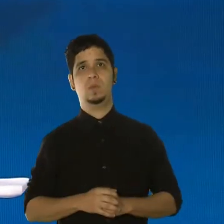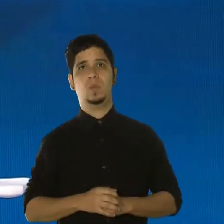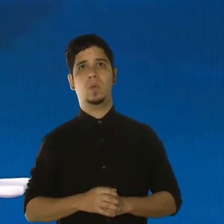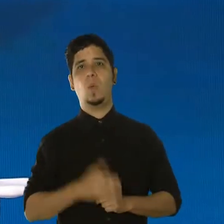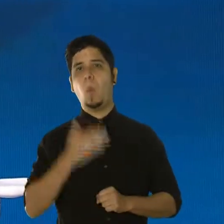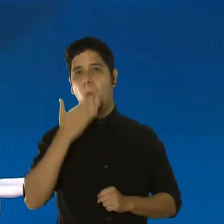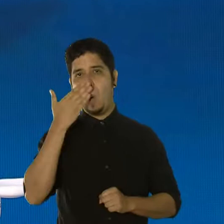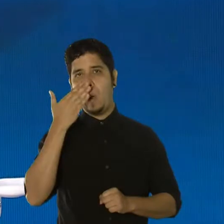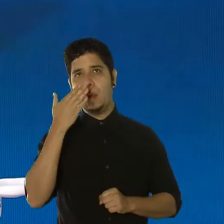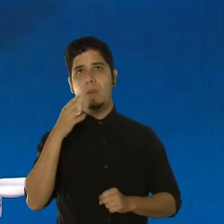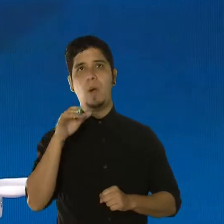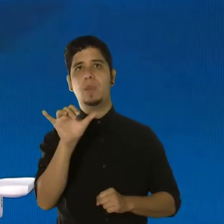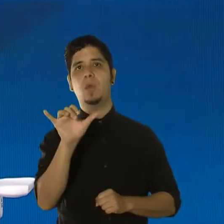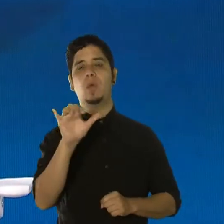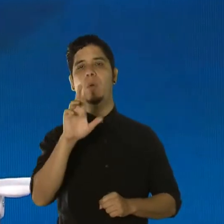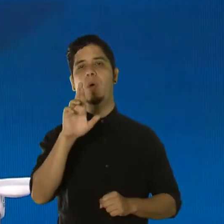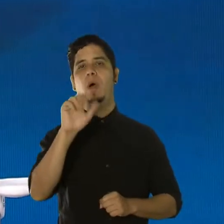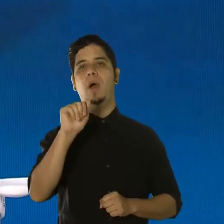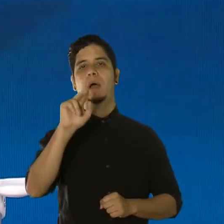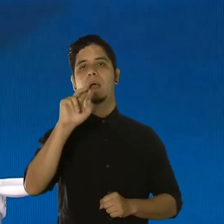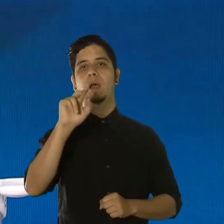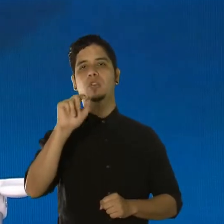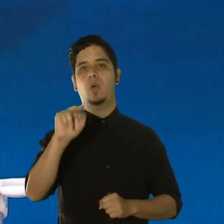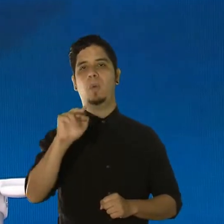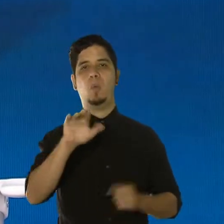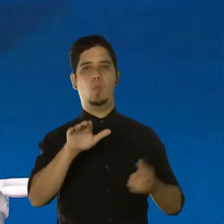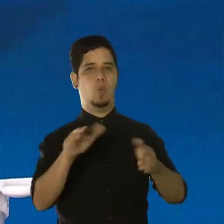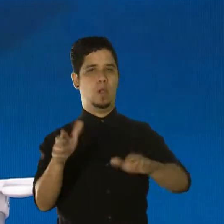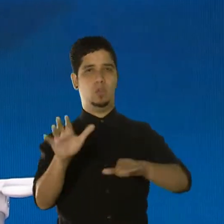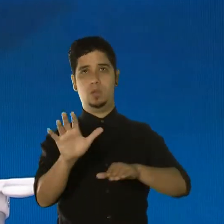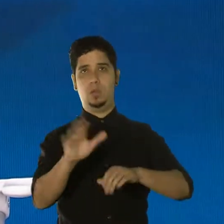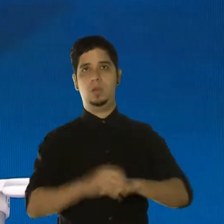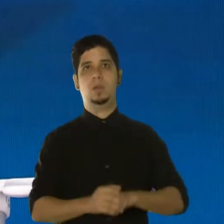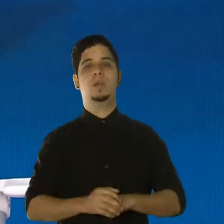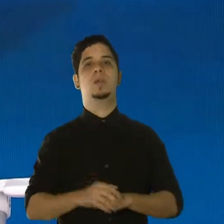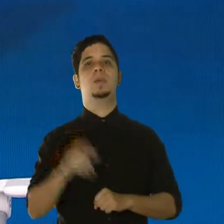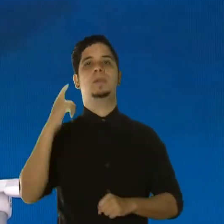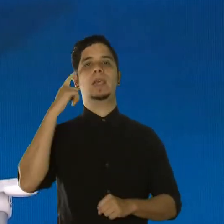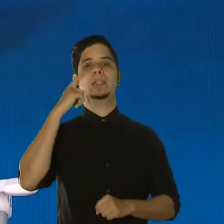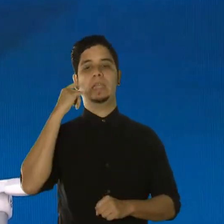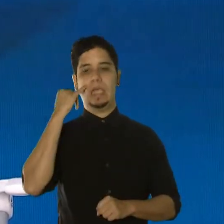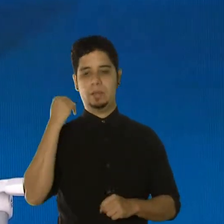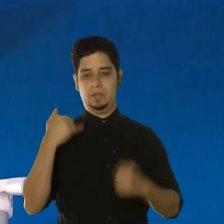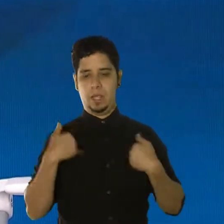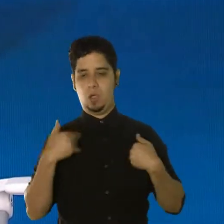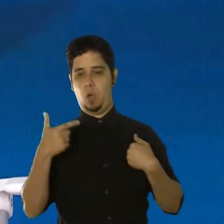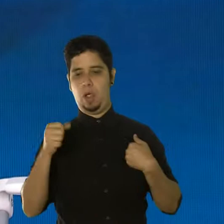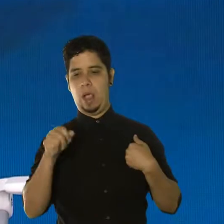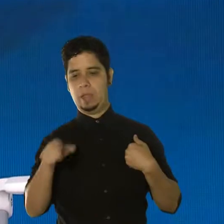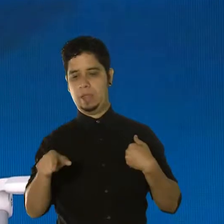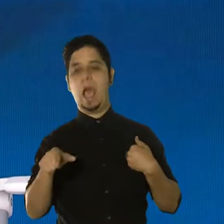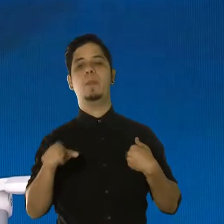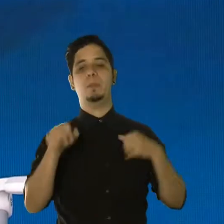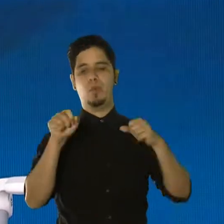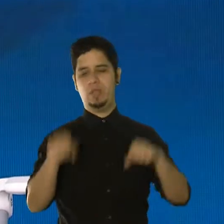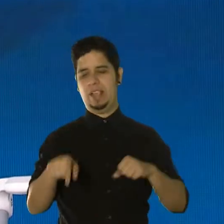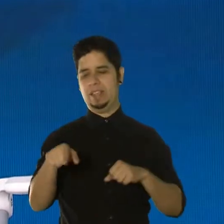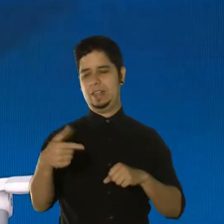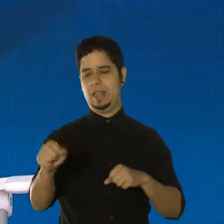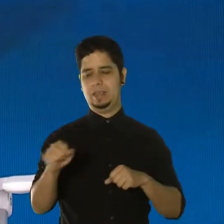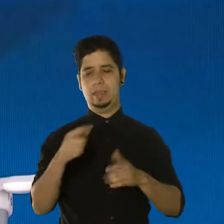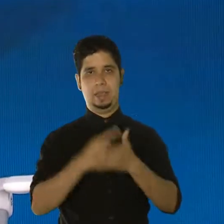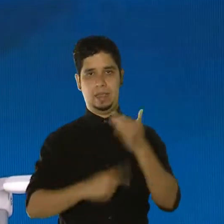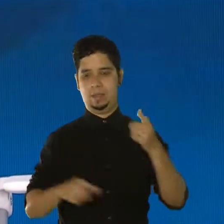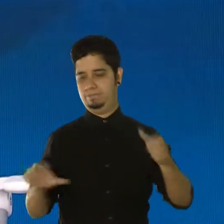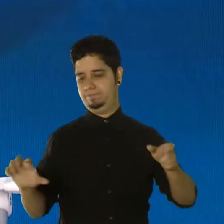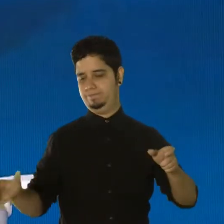muerto. Piense no en el ratón muerto, piensen que puede ser gas si tiene la estufa. Y ahí proceda a cerrar el